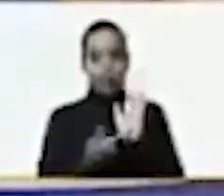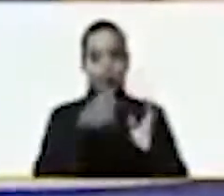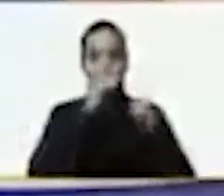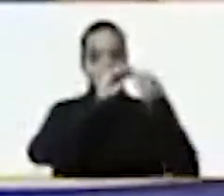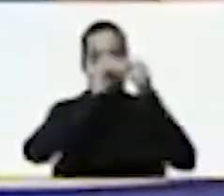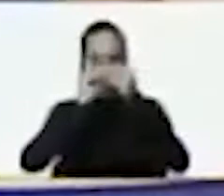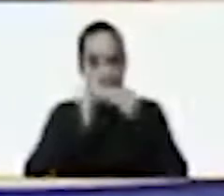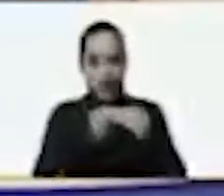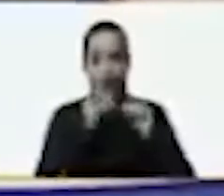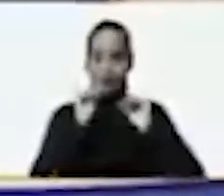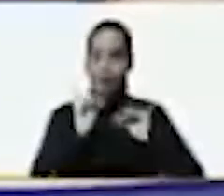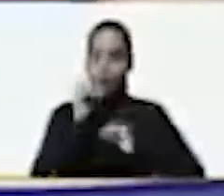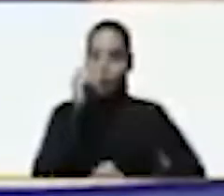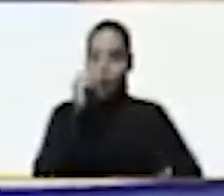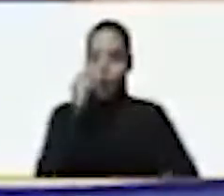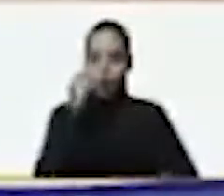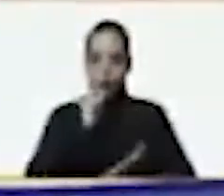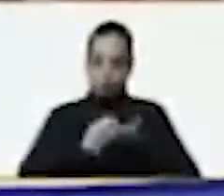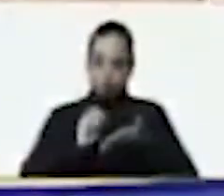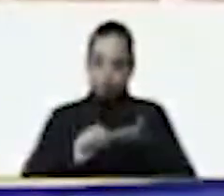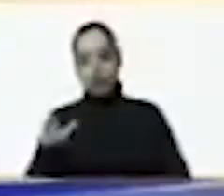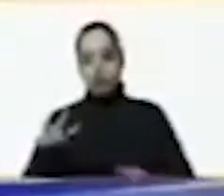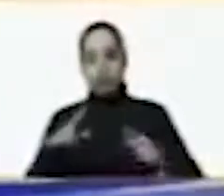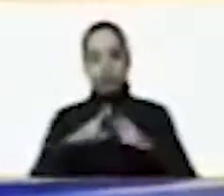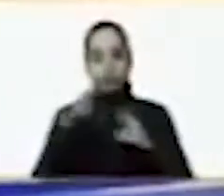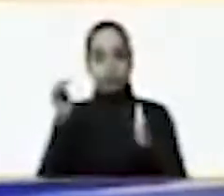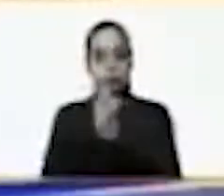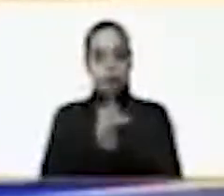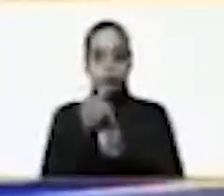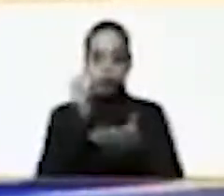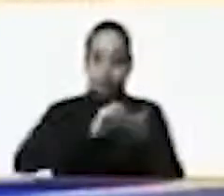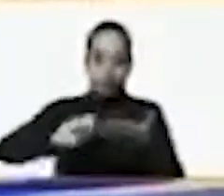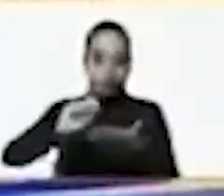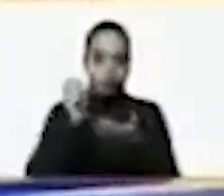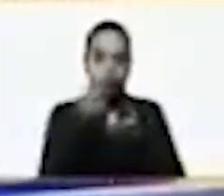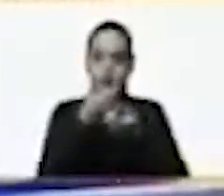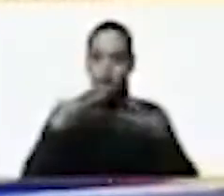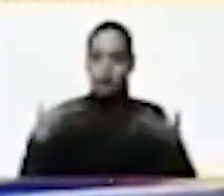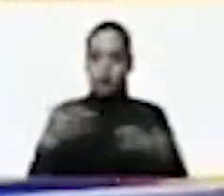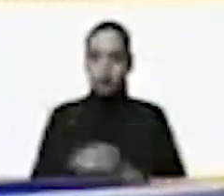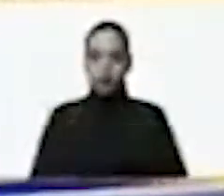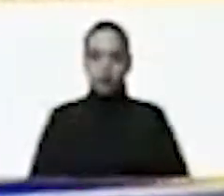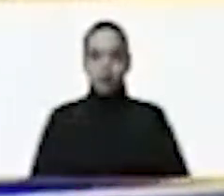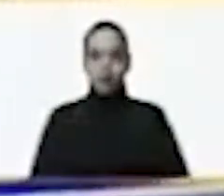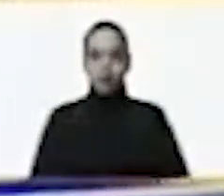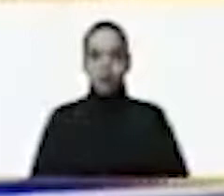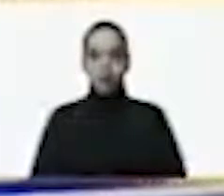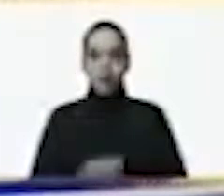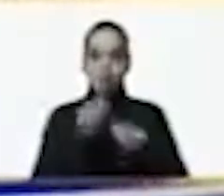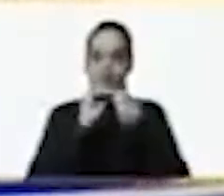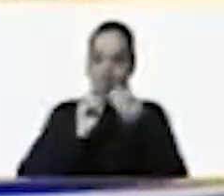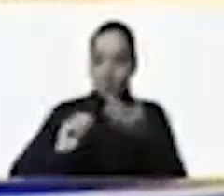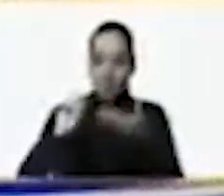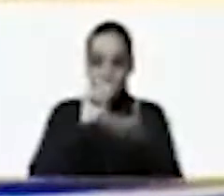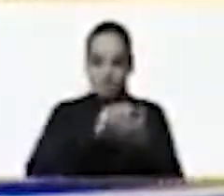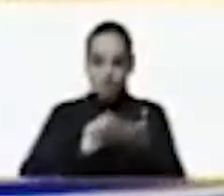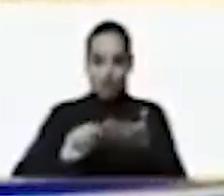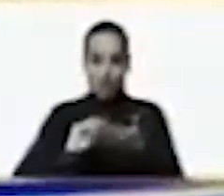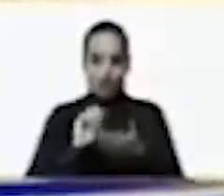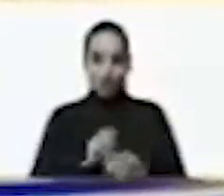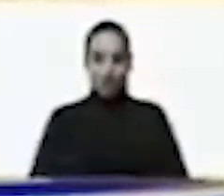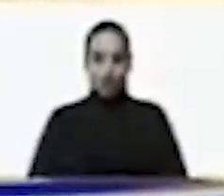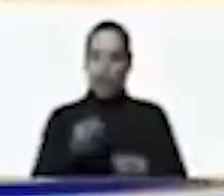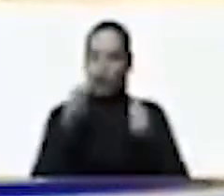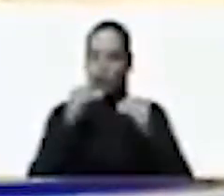diseñada por él mismo con dibujos hechos por él para el dibujo y la caricatura es bueno estoy